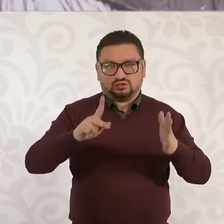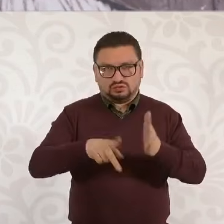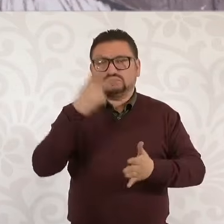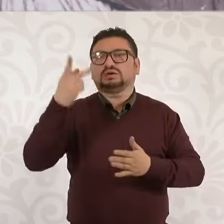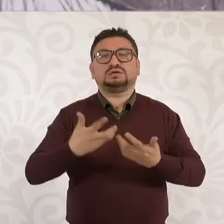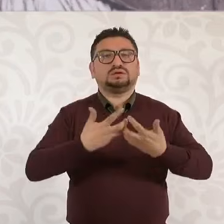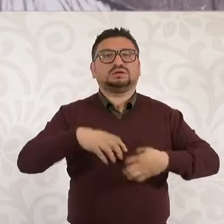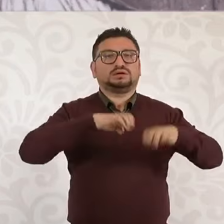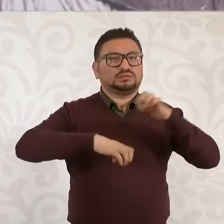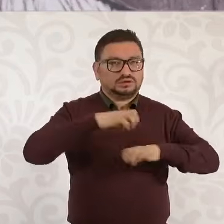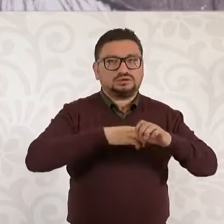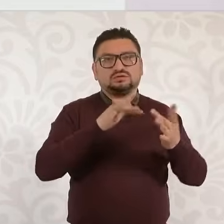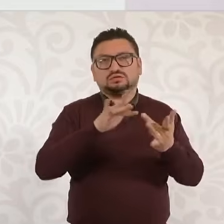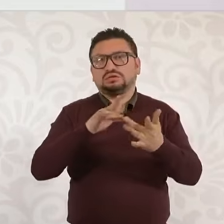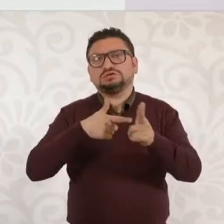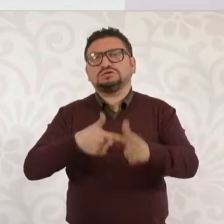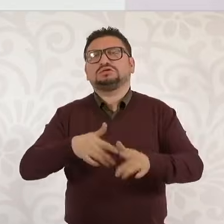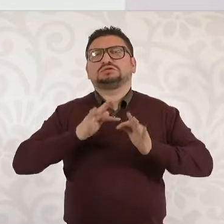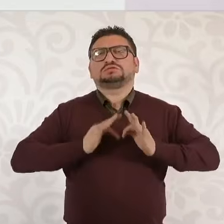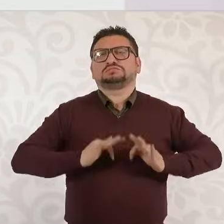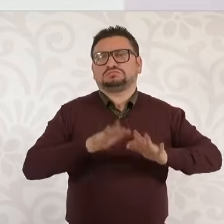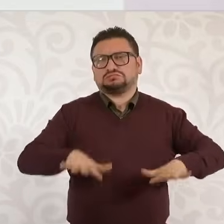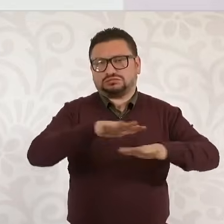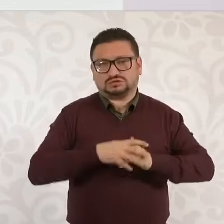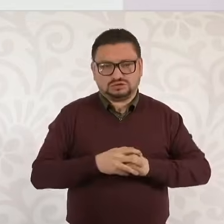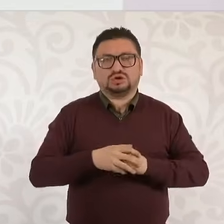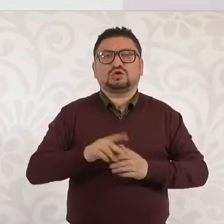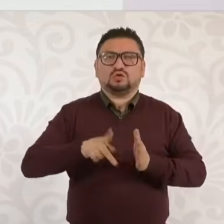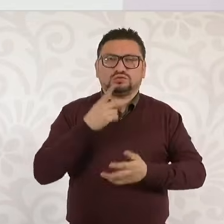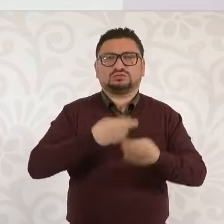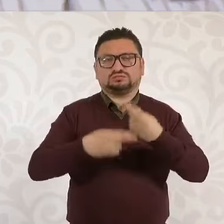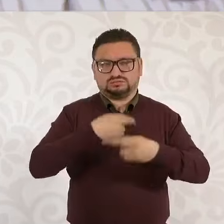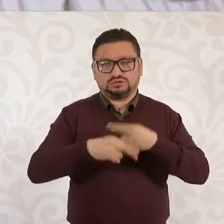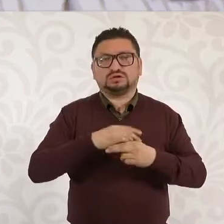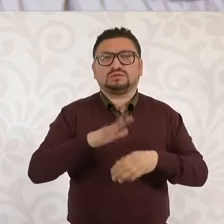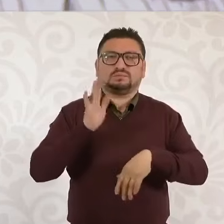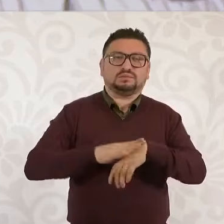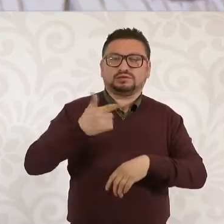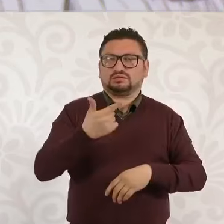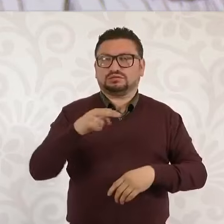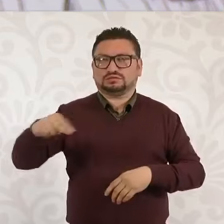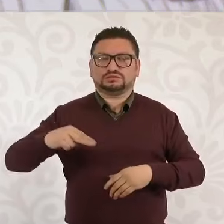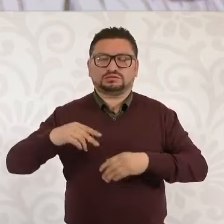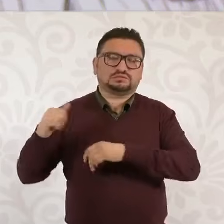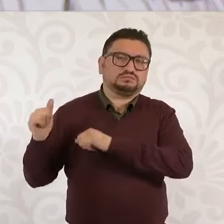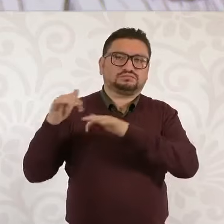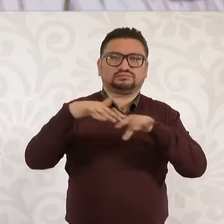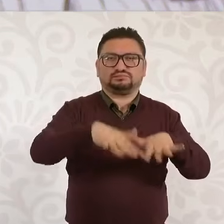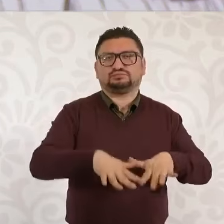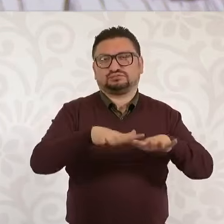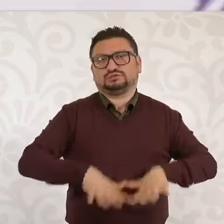empresarios para pues, que hubiera tranquilidad, que se recuperara. Enviamos más Guardia Nacional, particularmente en la